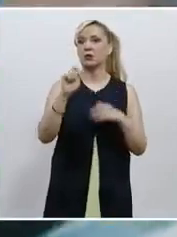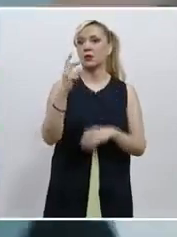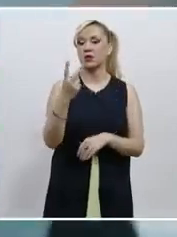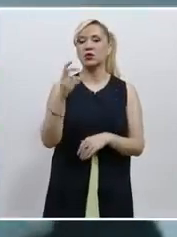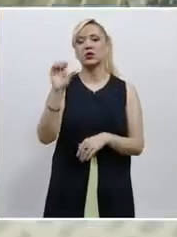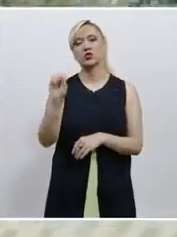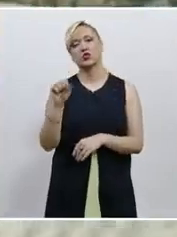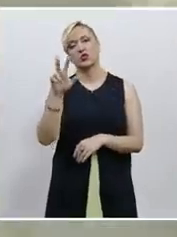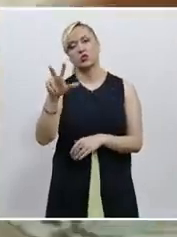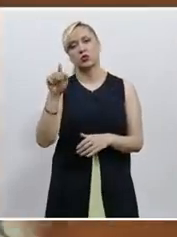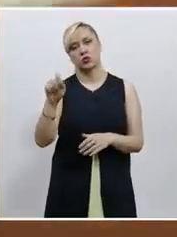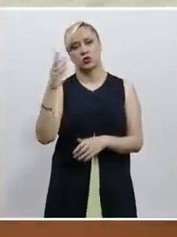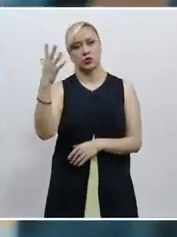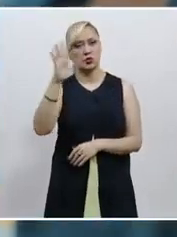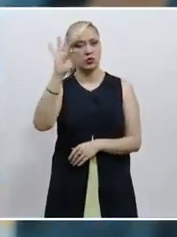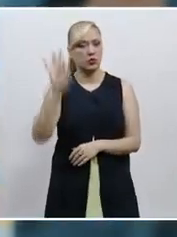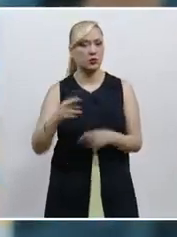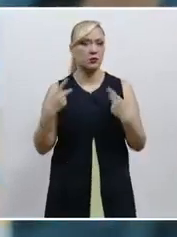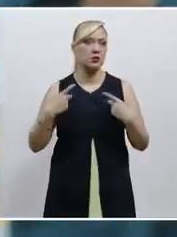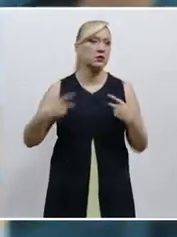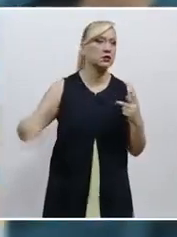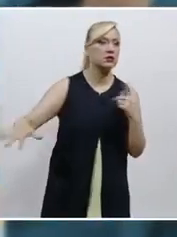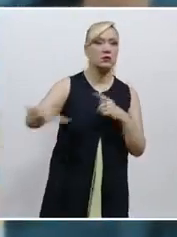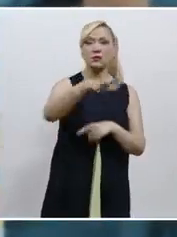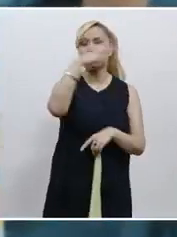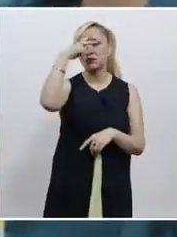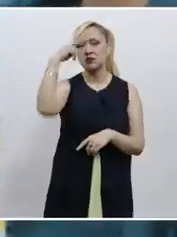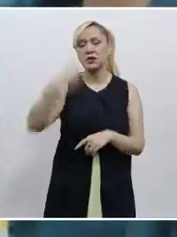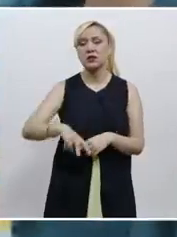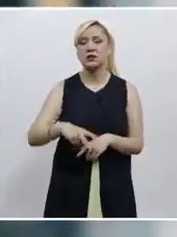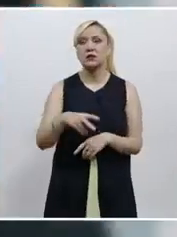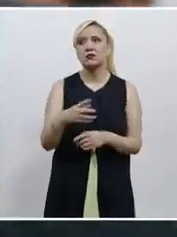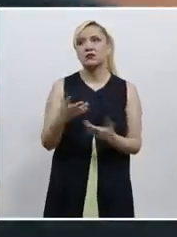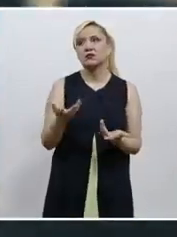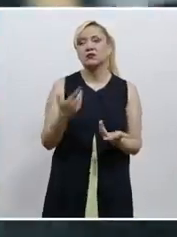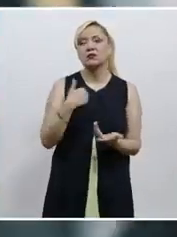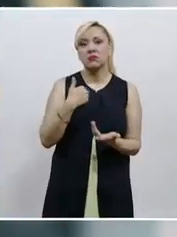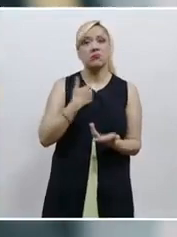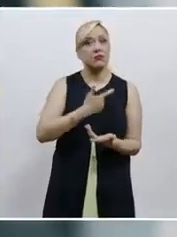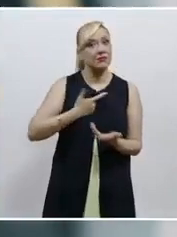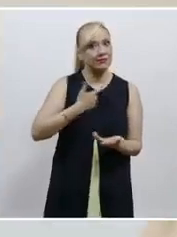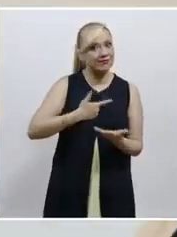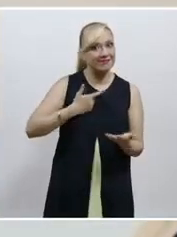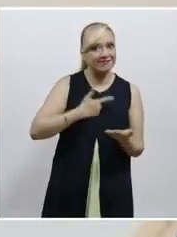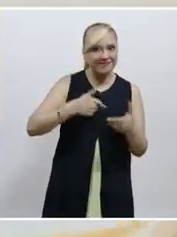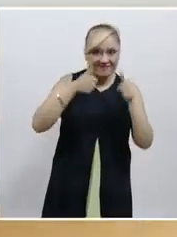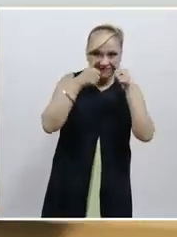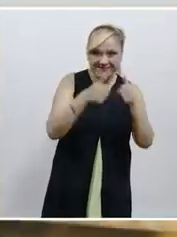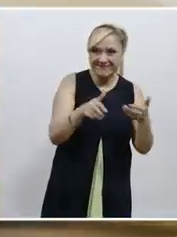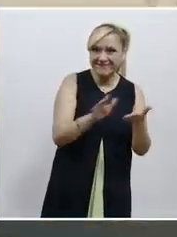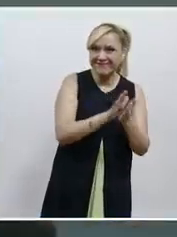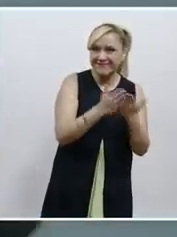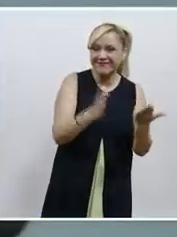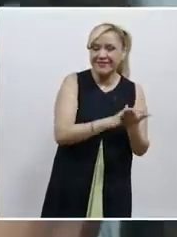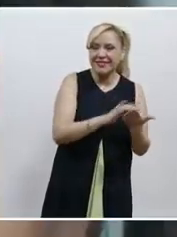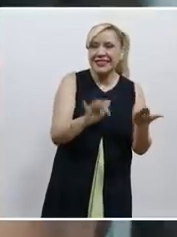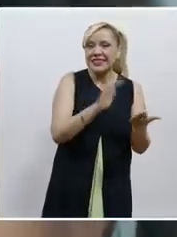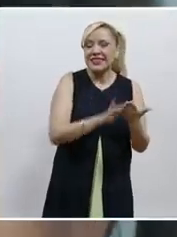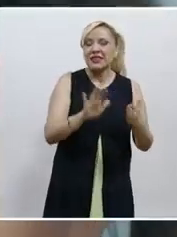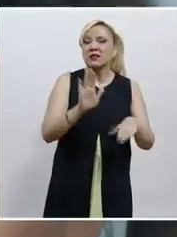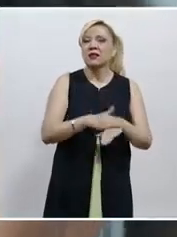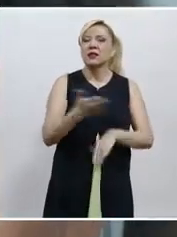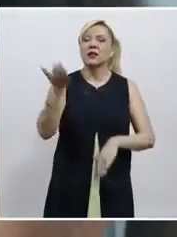el 68.5% de la población mexicana se consideró asidua a la lectura, una cifra que también disminuyó, pues